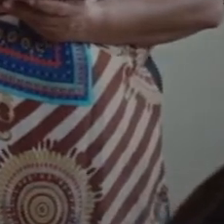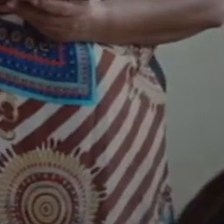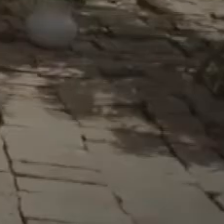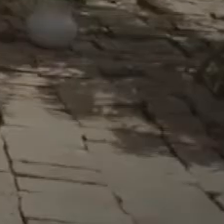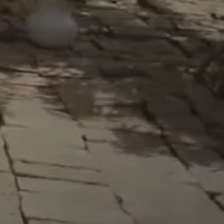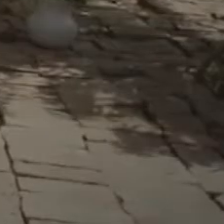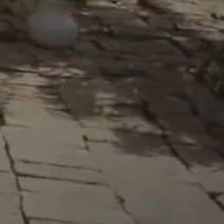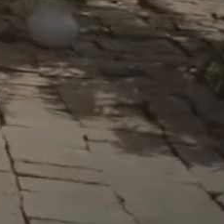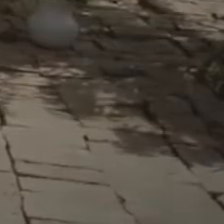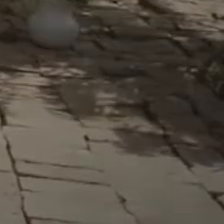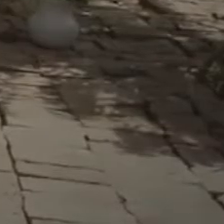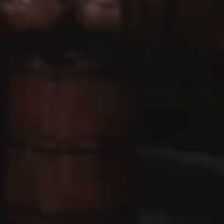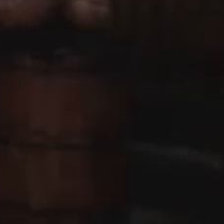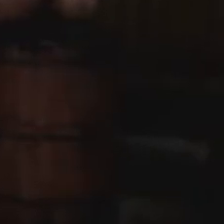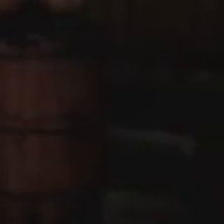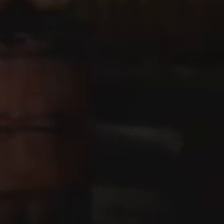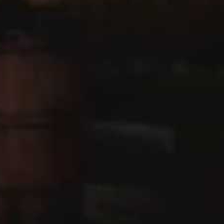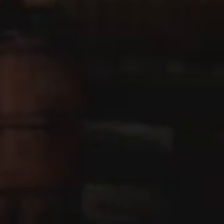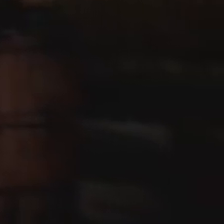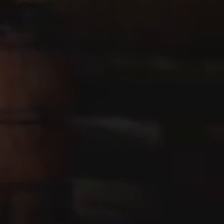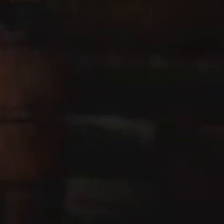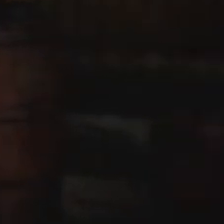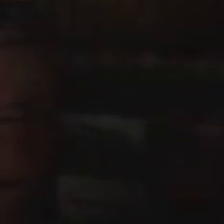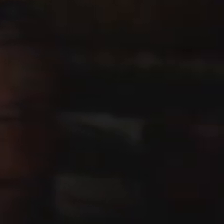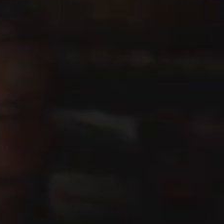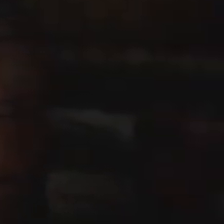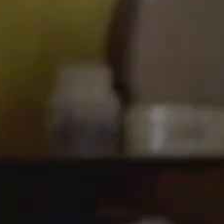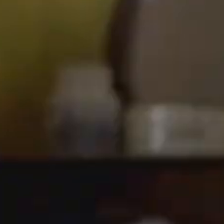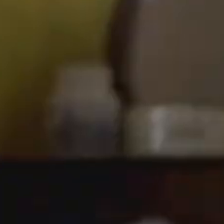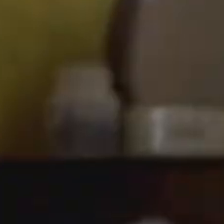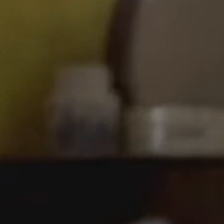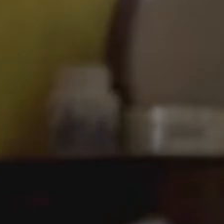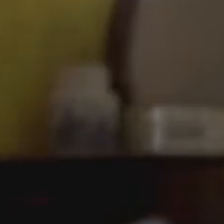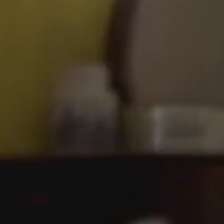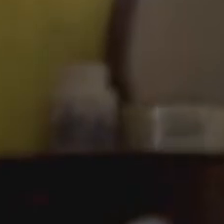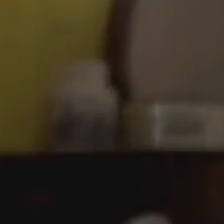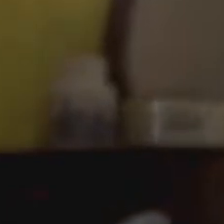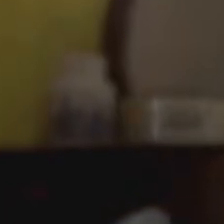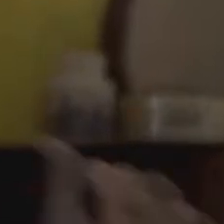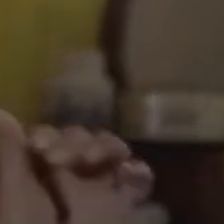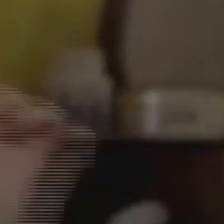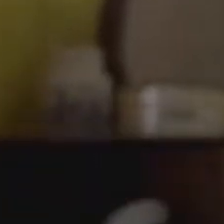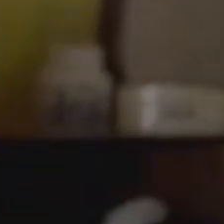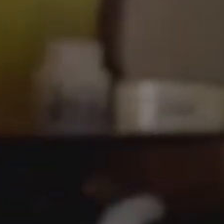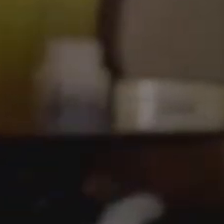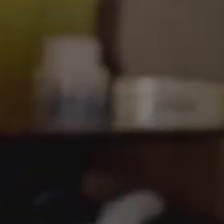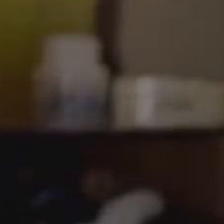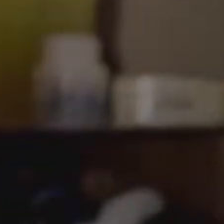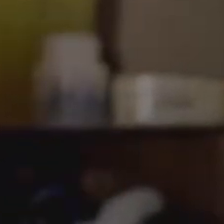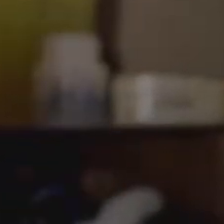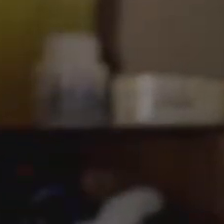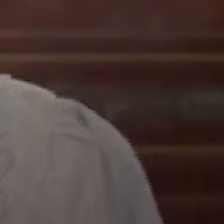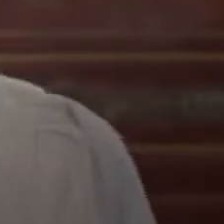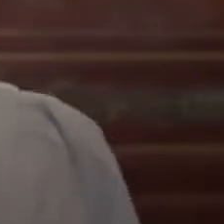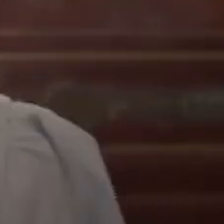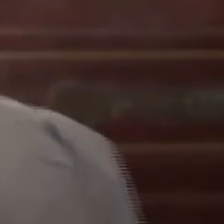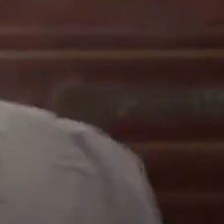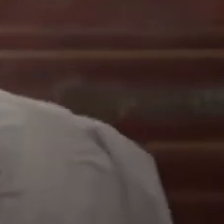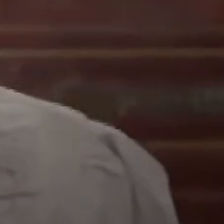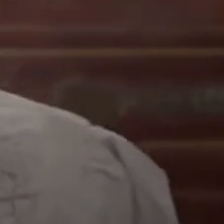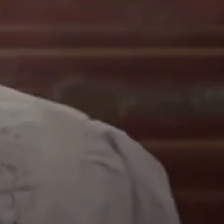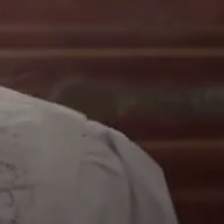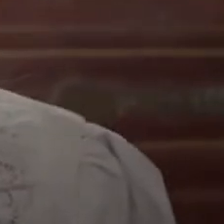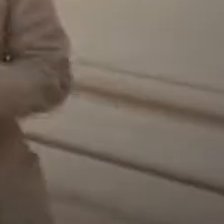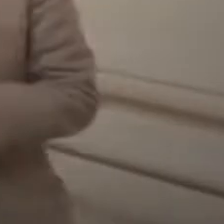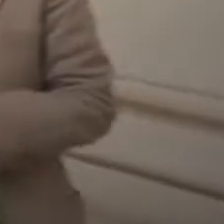nombre. Camisa, sombrero. El general Uribe y yo somos amiguísimos. ¿Usted me puede